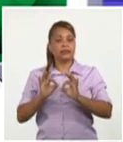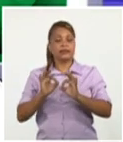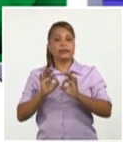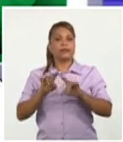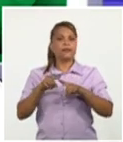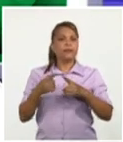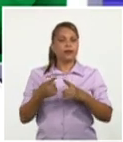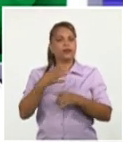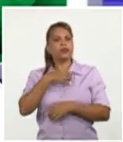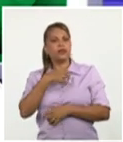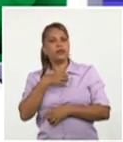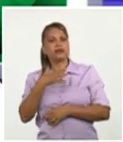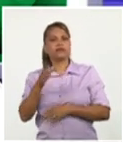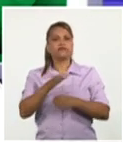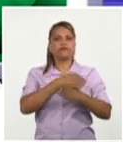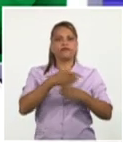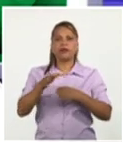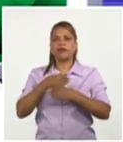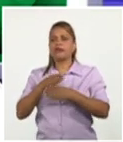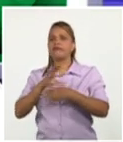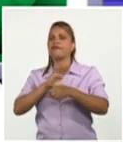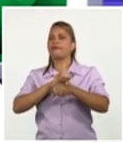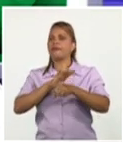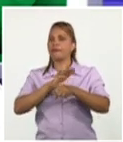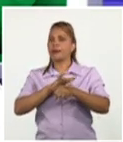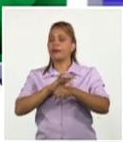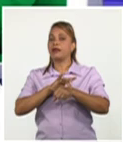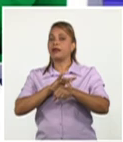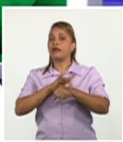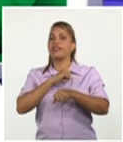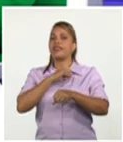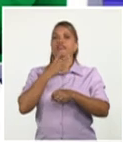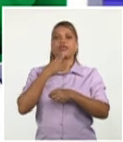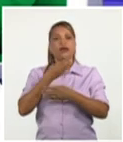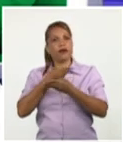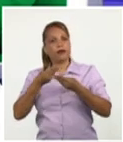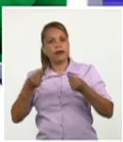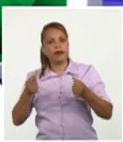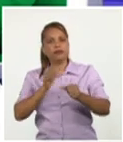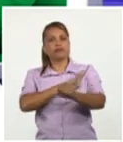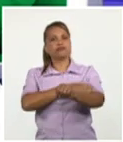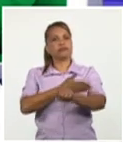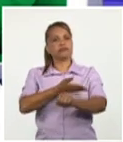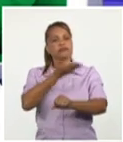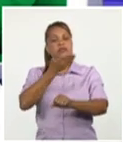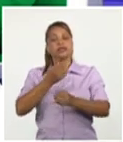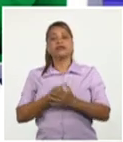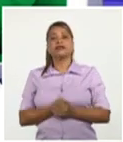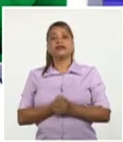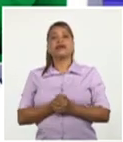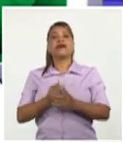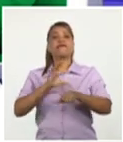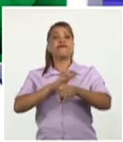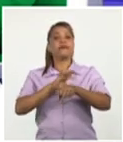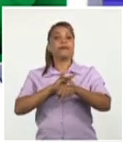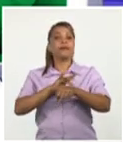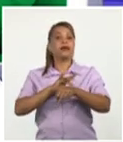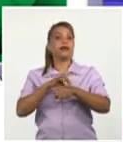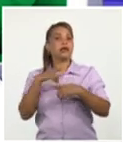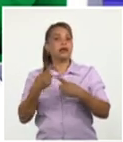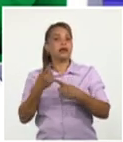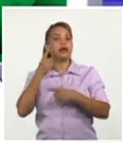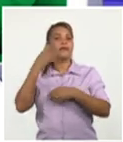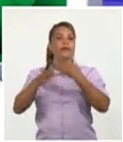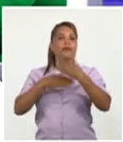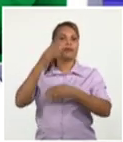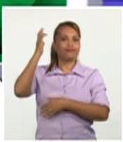presentaba diabetes mellitus, hipertensión arterial y una enfermedad cerebrovascular isquémica,